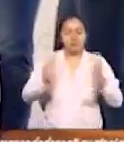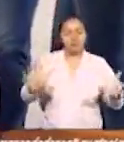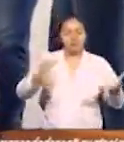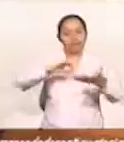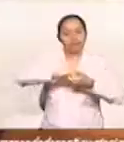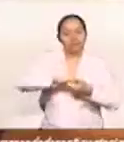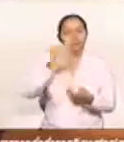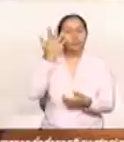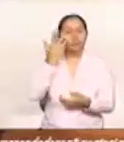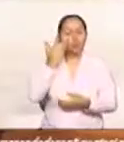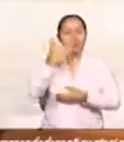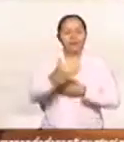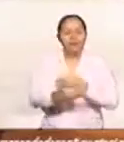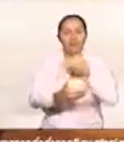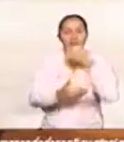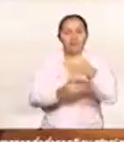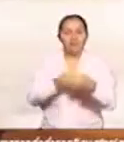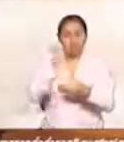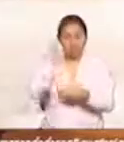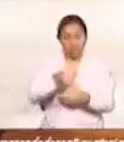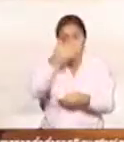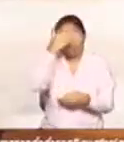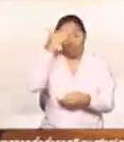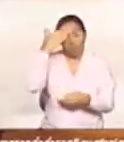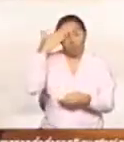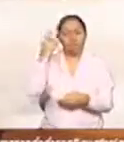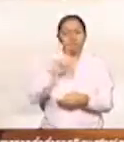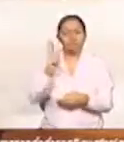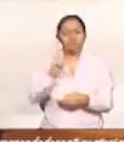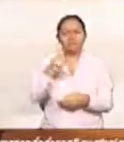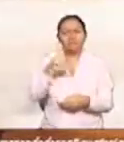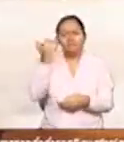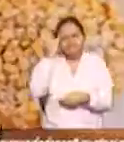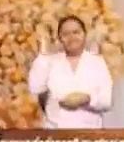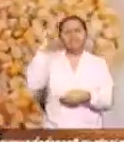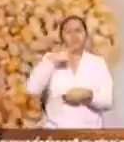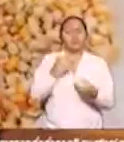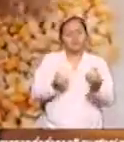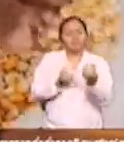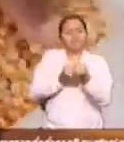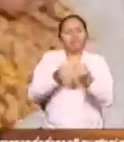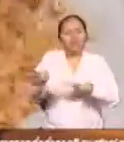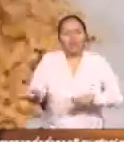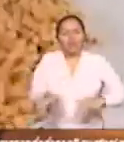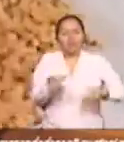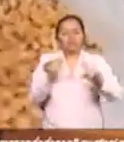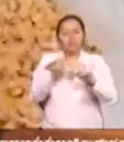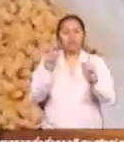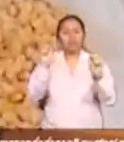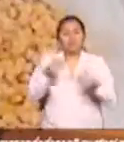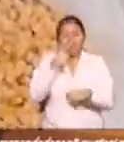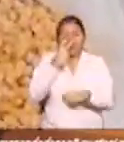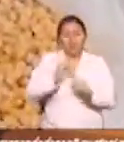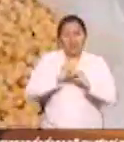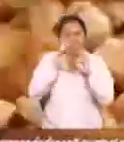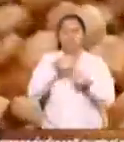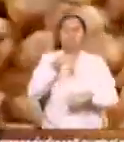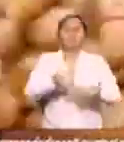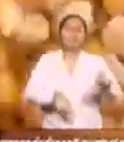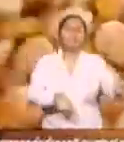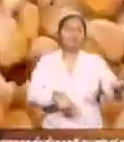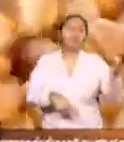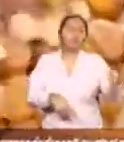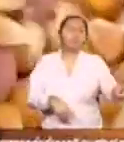día avanzando, no podemos darnos el gusto de olvidarnos por qué nacimos, por ayudar al pequeño agricultor. Yo no puedo decir, ¿sabe qué? Su calidad no cumple,